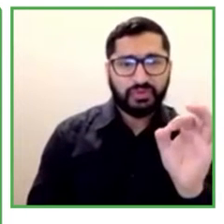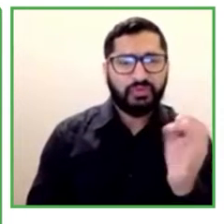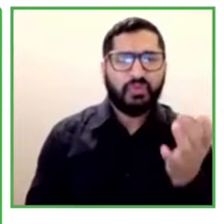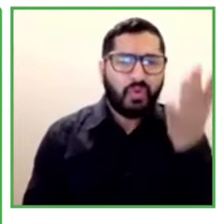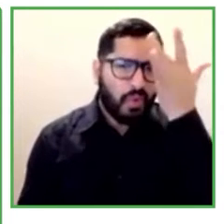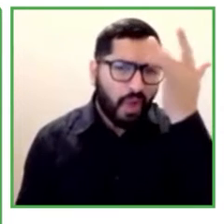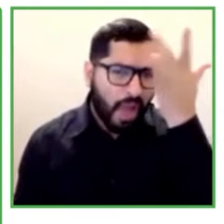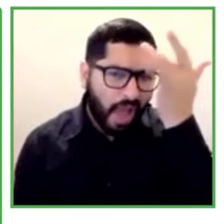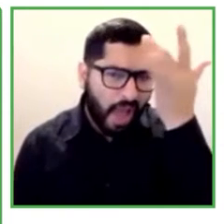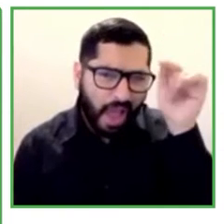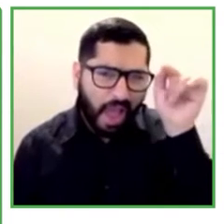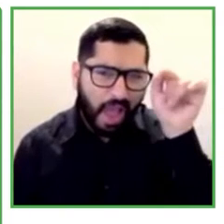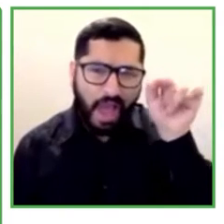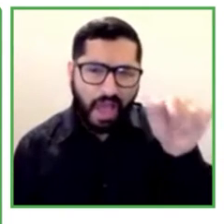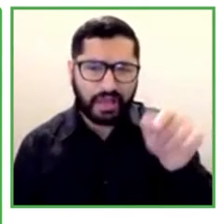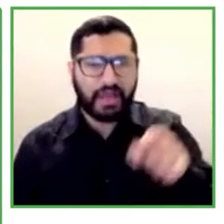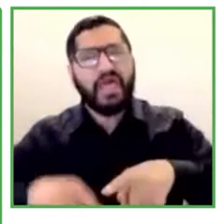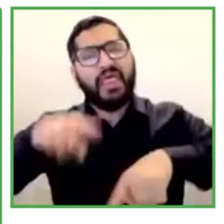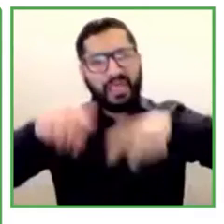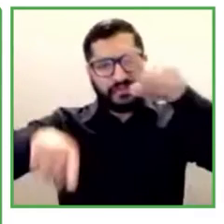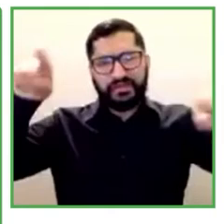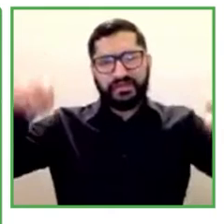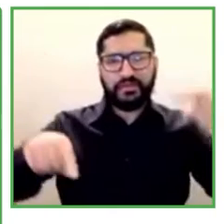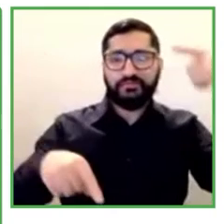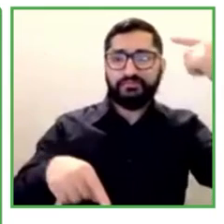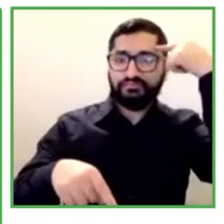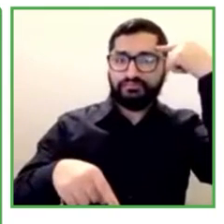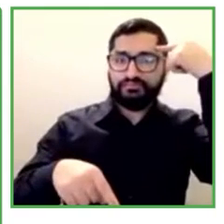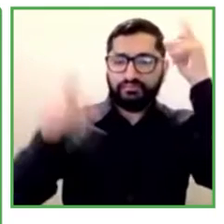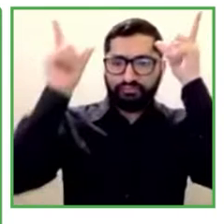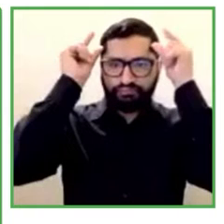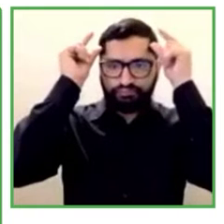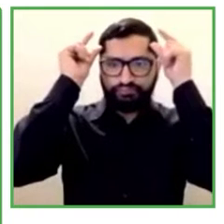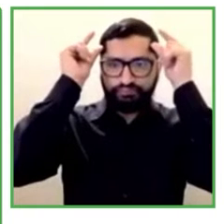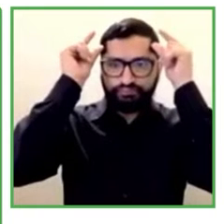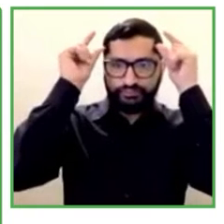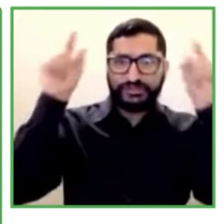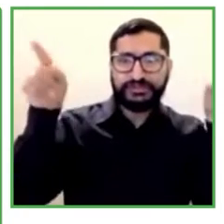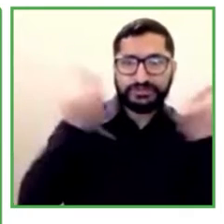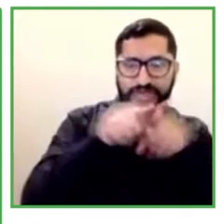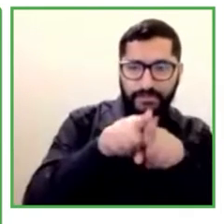Además, las organizaciones con culturas inclusivas son